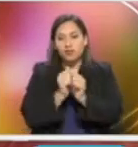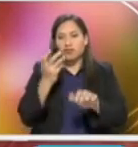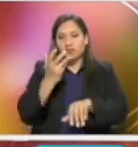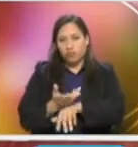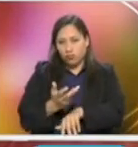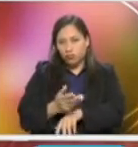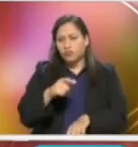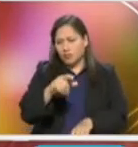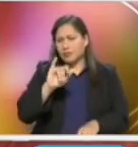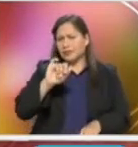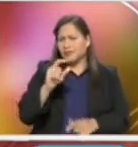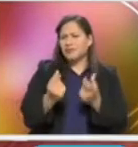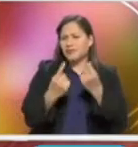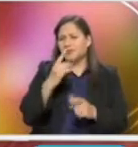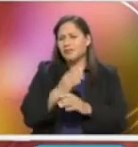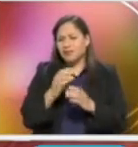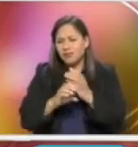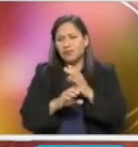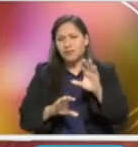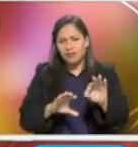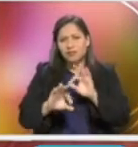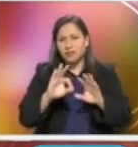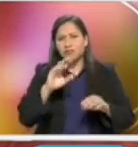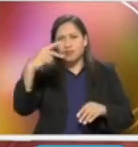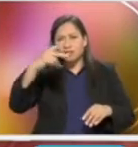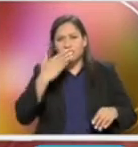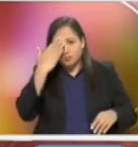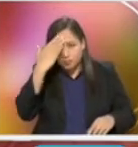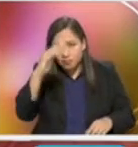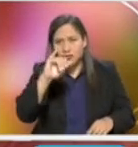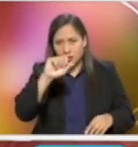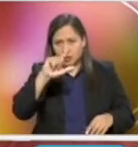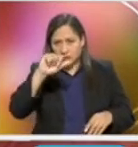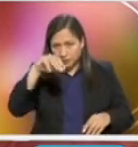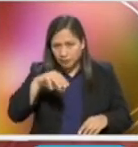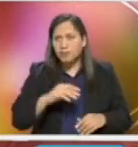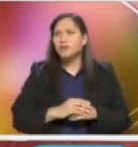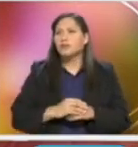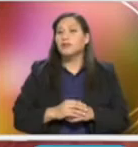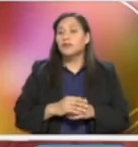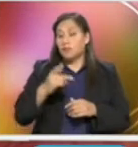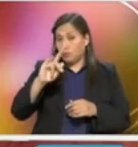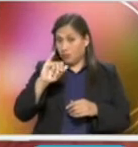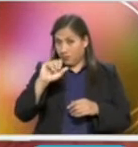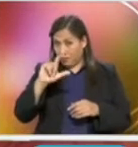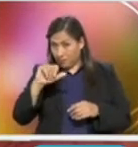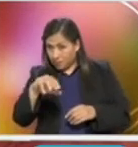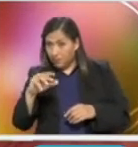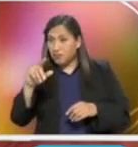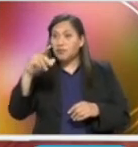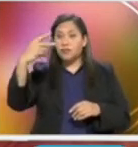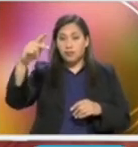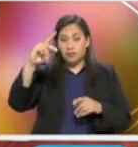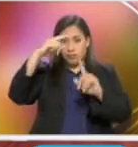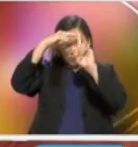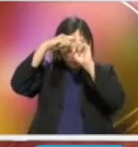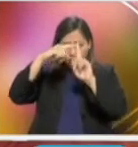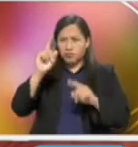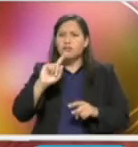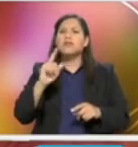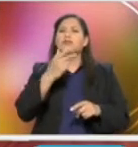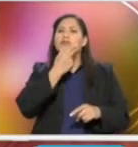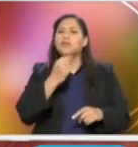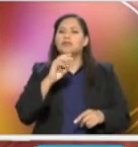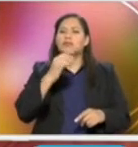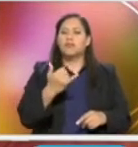algunas, tomaron algunas cosas del Islam, pero no es un Islam ortodoxo, dirigido en ese entonces por un hombre llamado